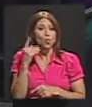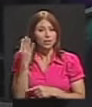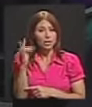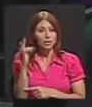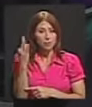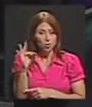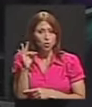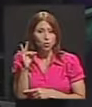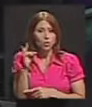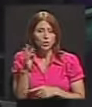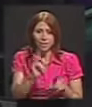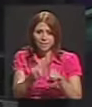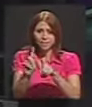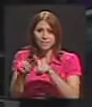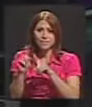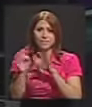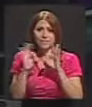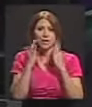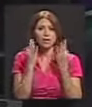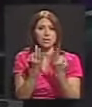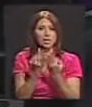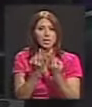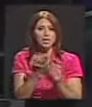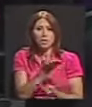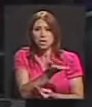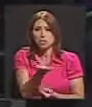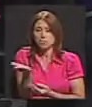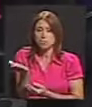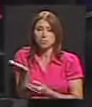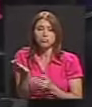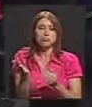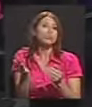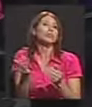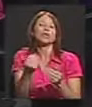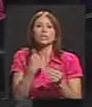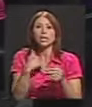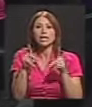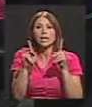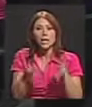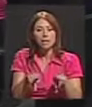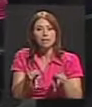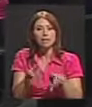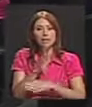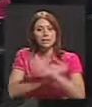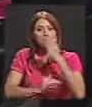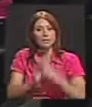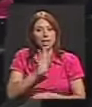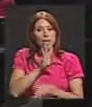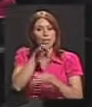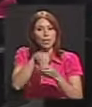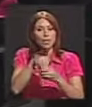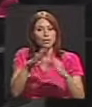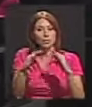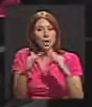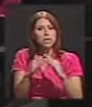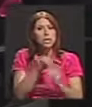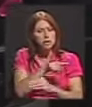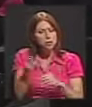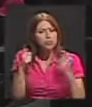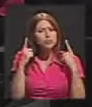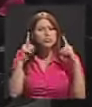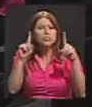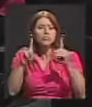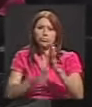familias que siendo totalmente teniendo gente discapacitada dentro de casa han logrado surgir